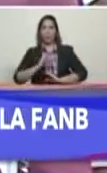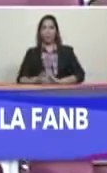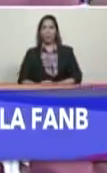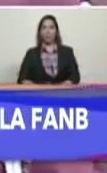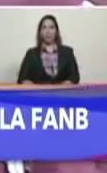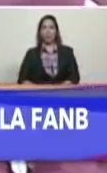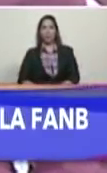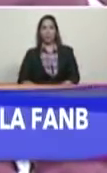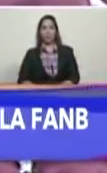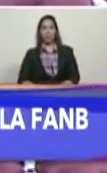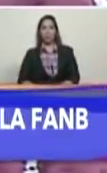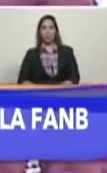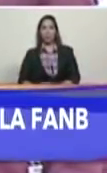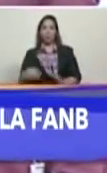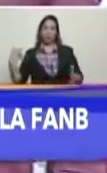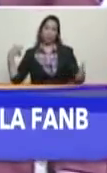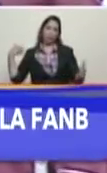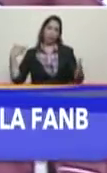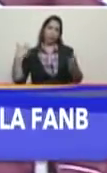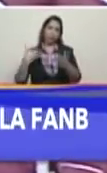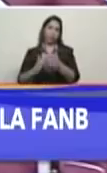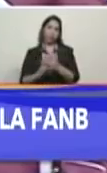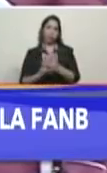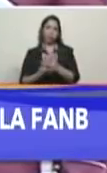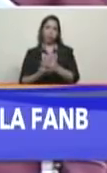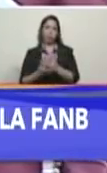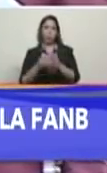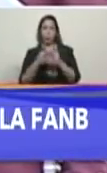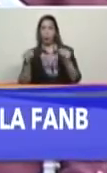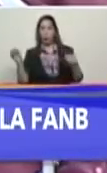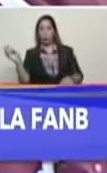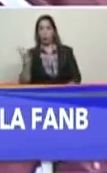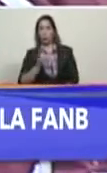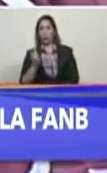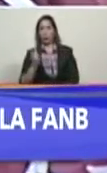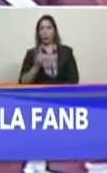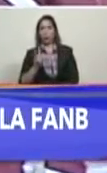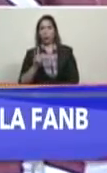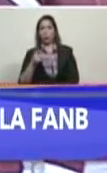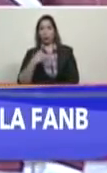a lo largo y ancho de nuestro territorio. Por eso digo,